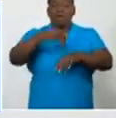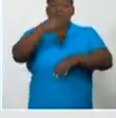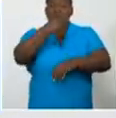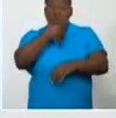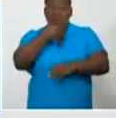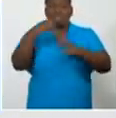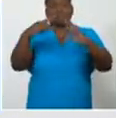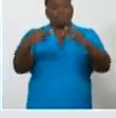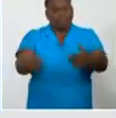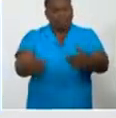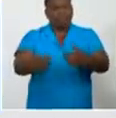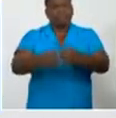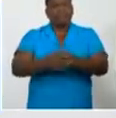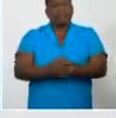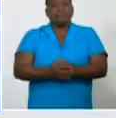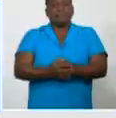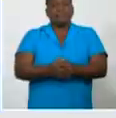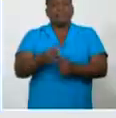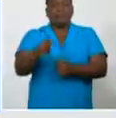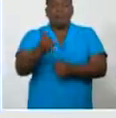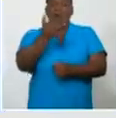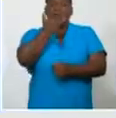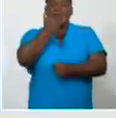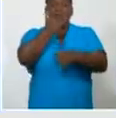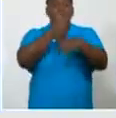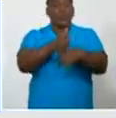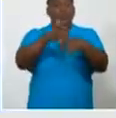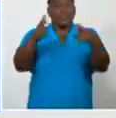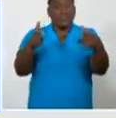reitera con la tasa más elevada de Cuba,